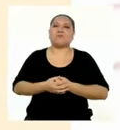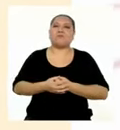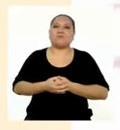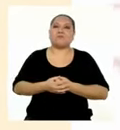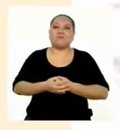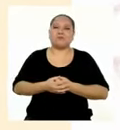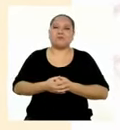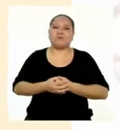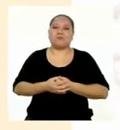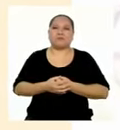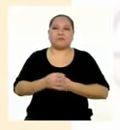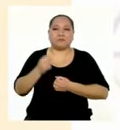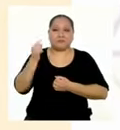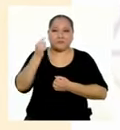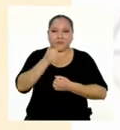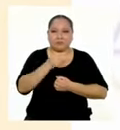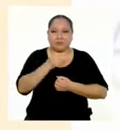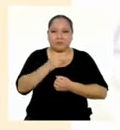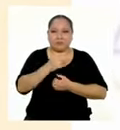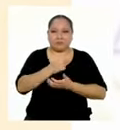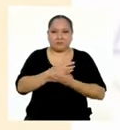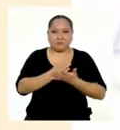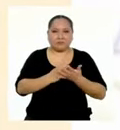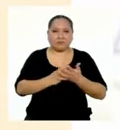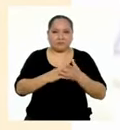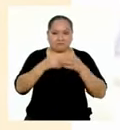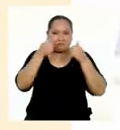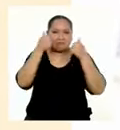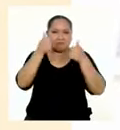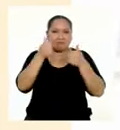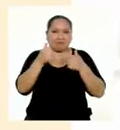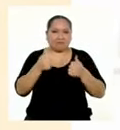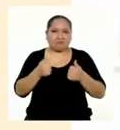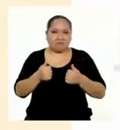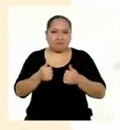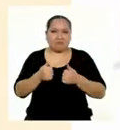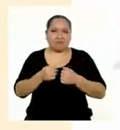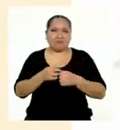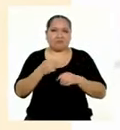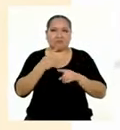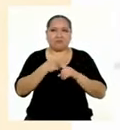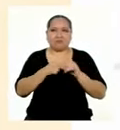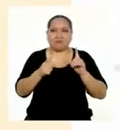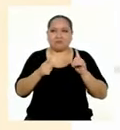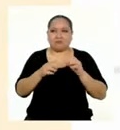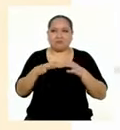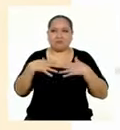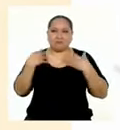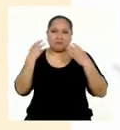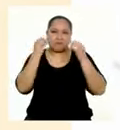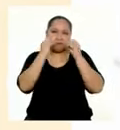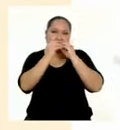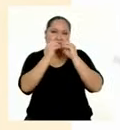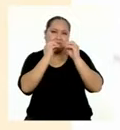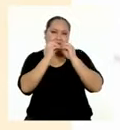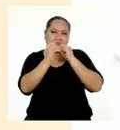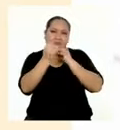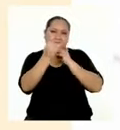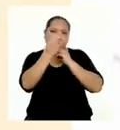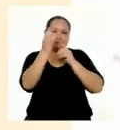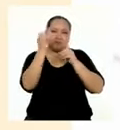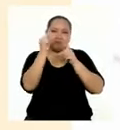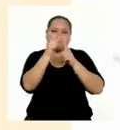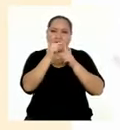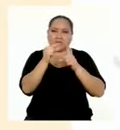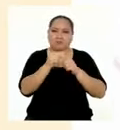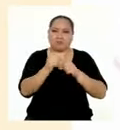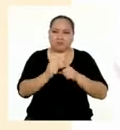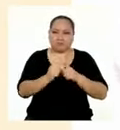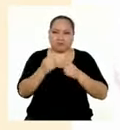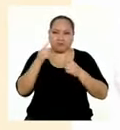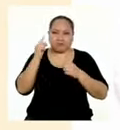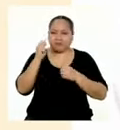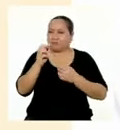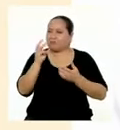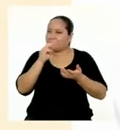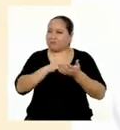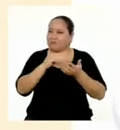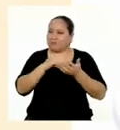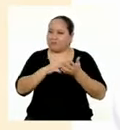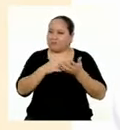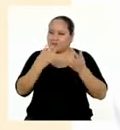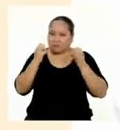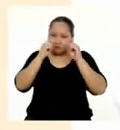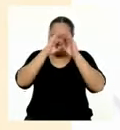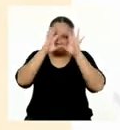¿Sabes? Esta versión está bastante bien, pero podríamos cambiar algunos términos para que tenga